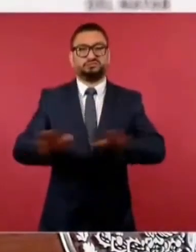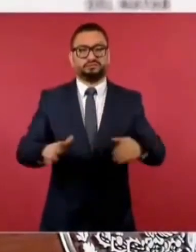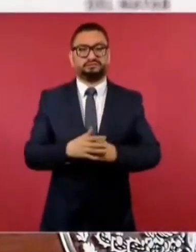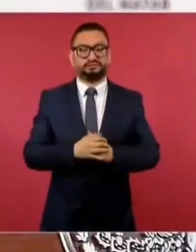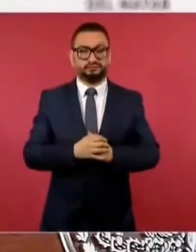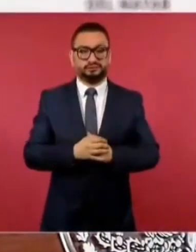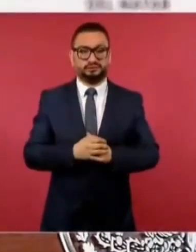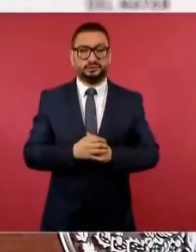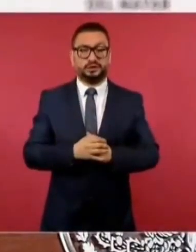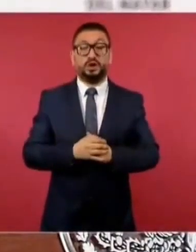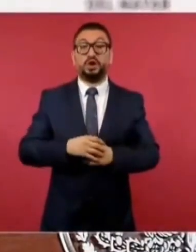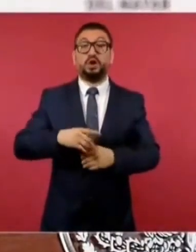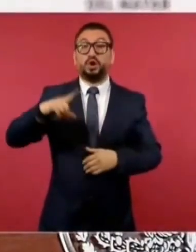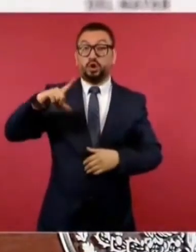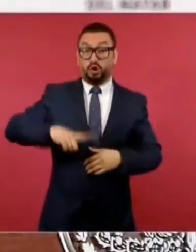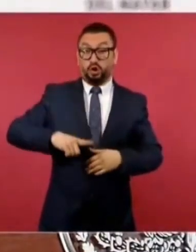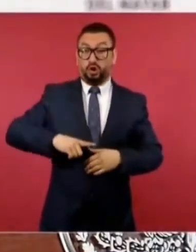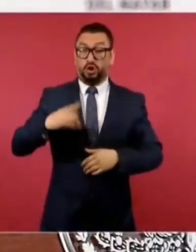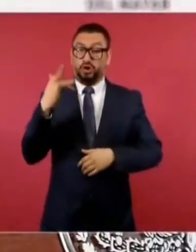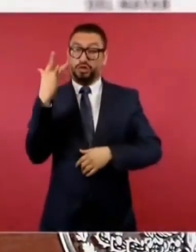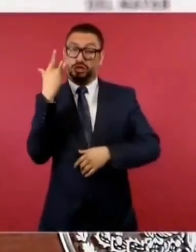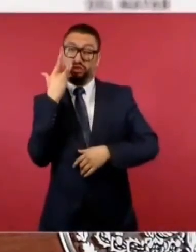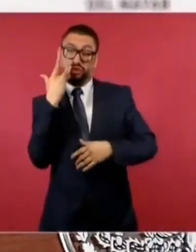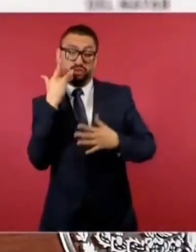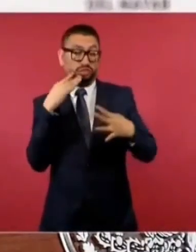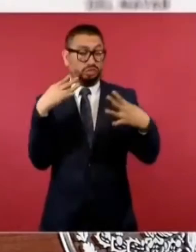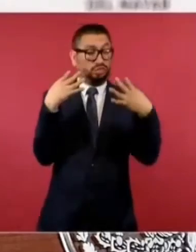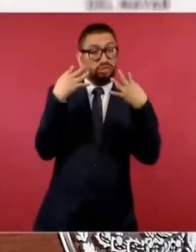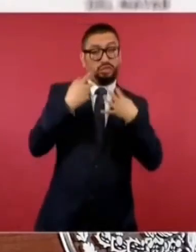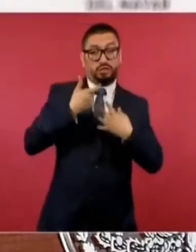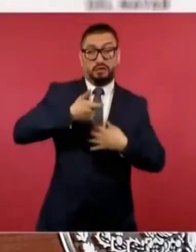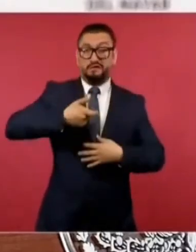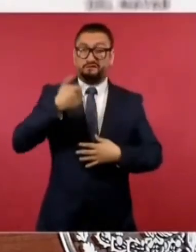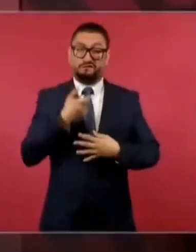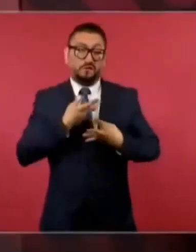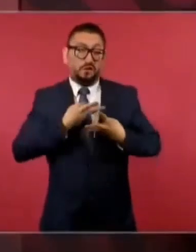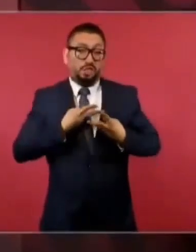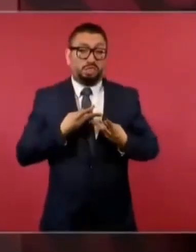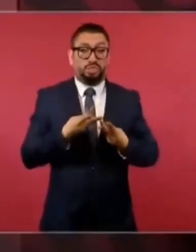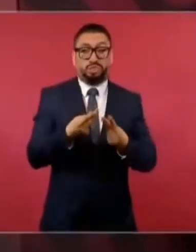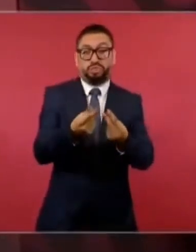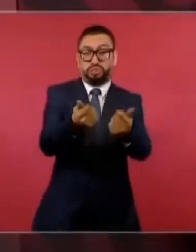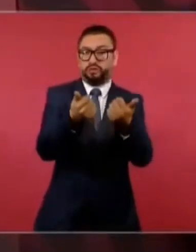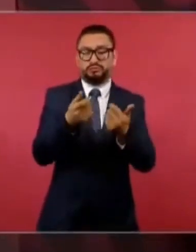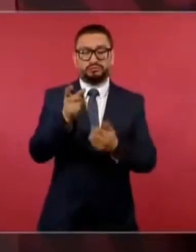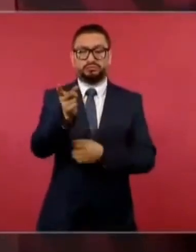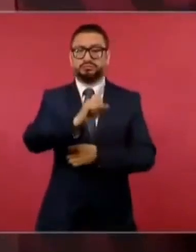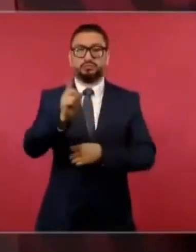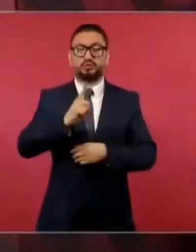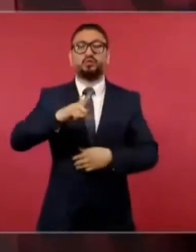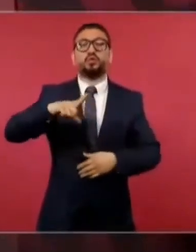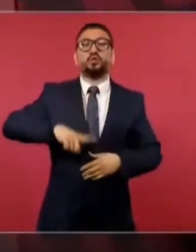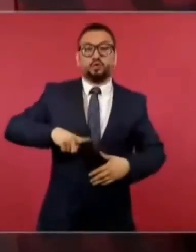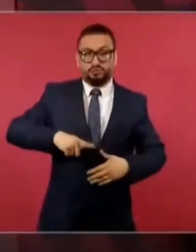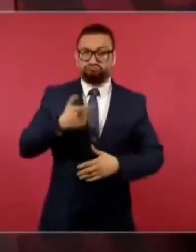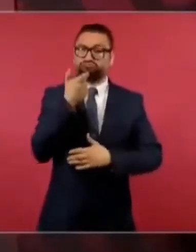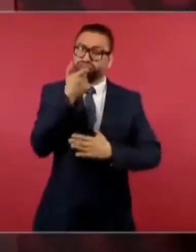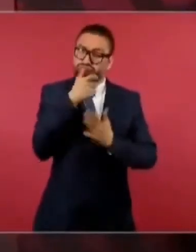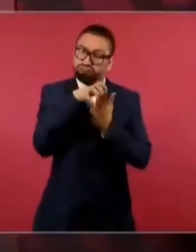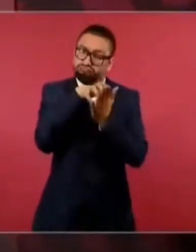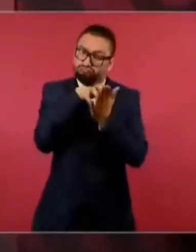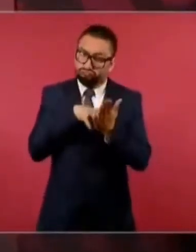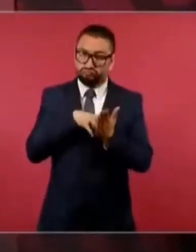con ostentaciones y derroche. Es un gobierno austero. Y eso